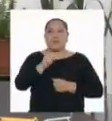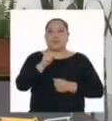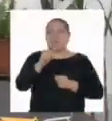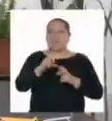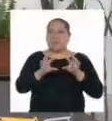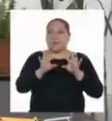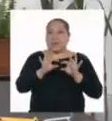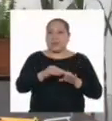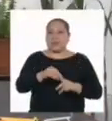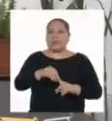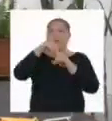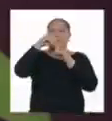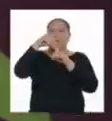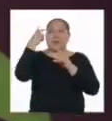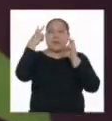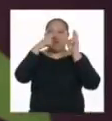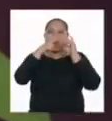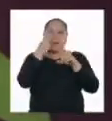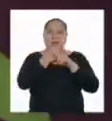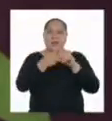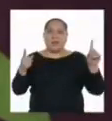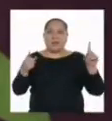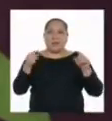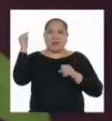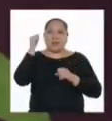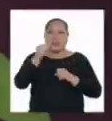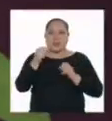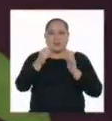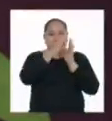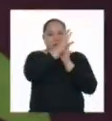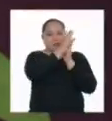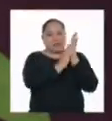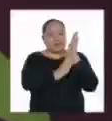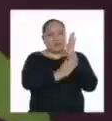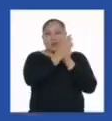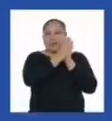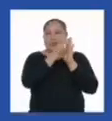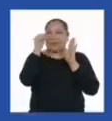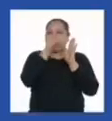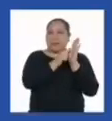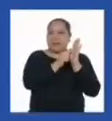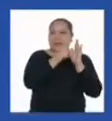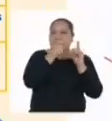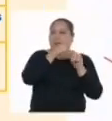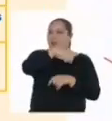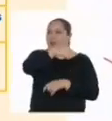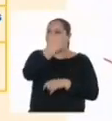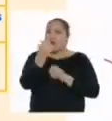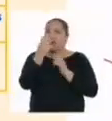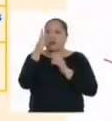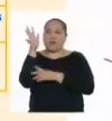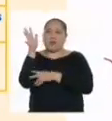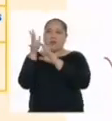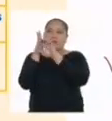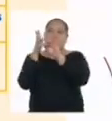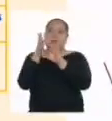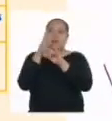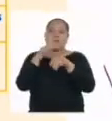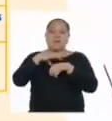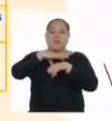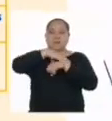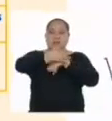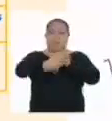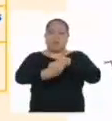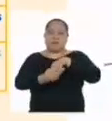caso es especial, Yanira. ¿Notas la diferencia entre esta y las otras hojas? Sí, los